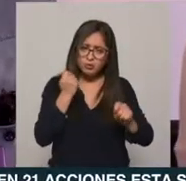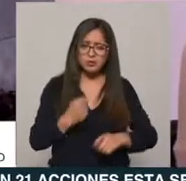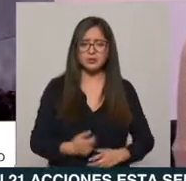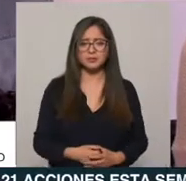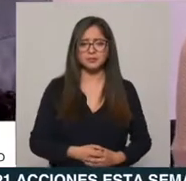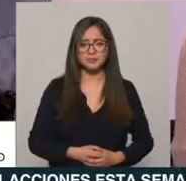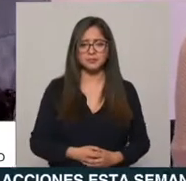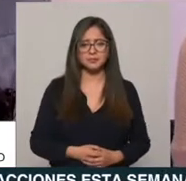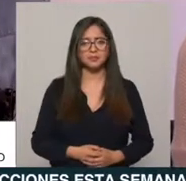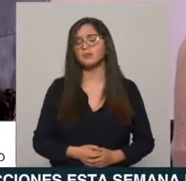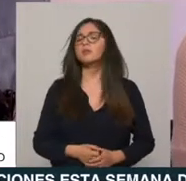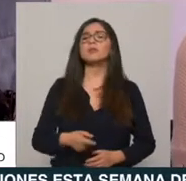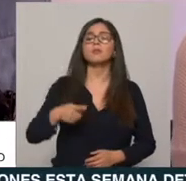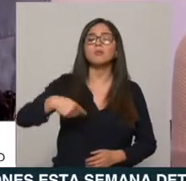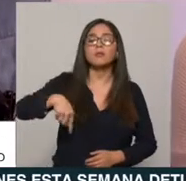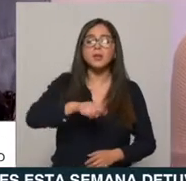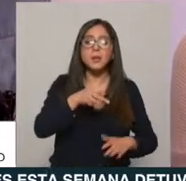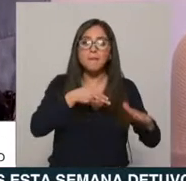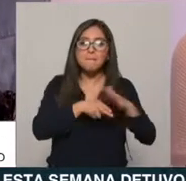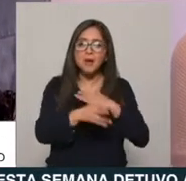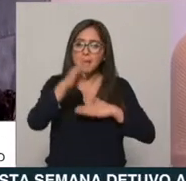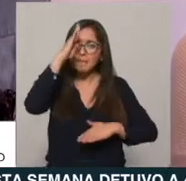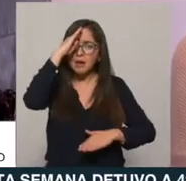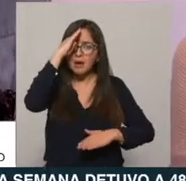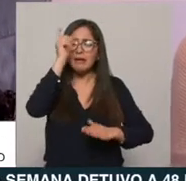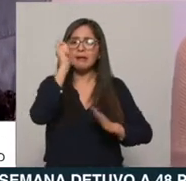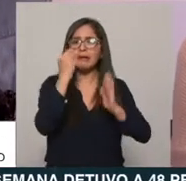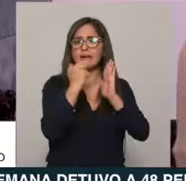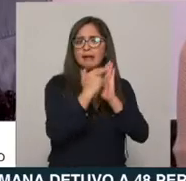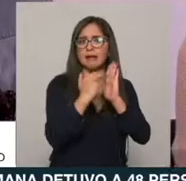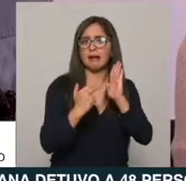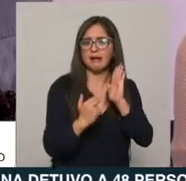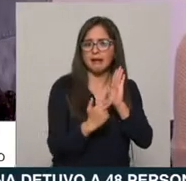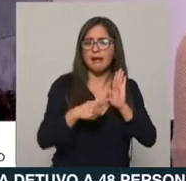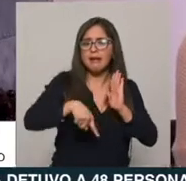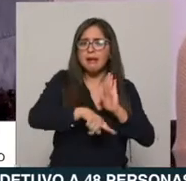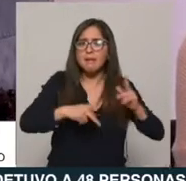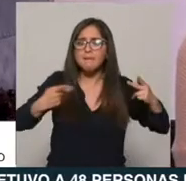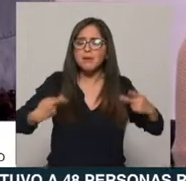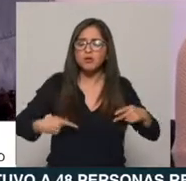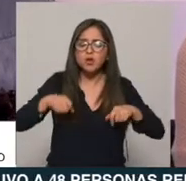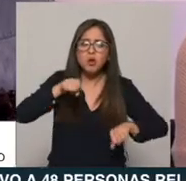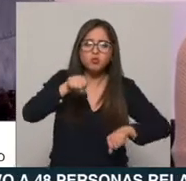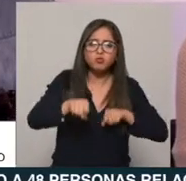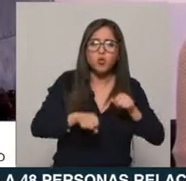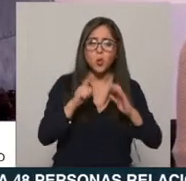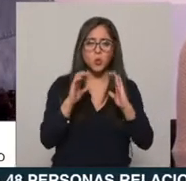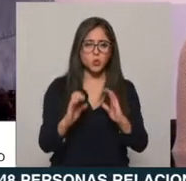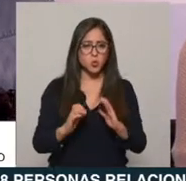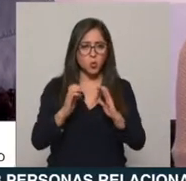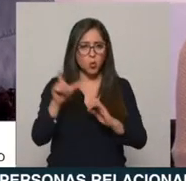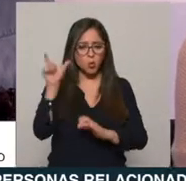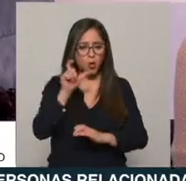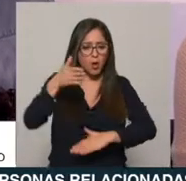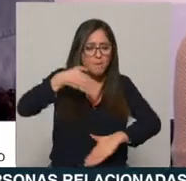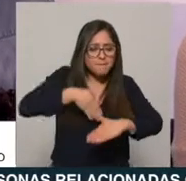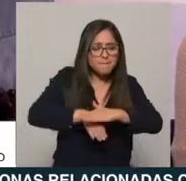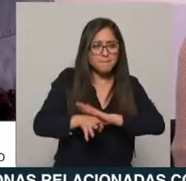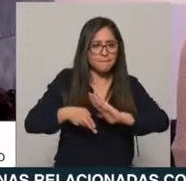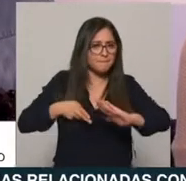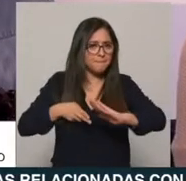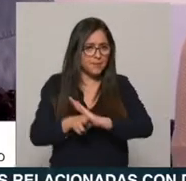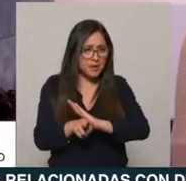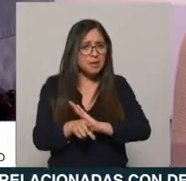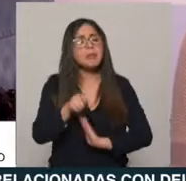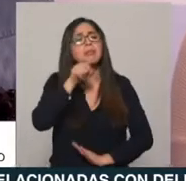sacar las medidas para que los usuarios de bicicletas sean muy cuidadosos cuando ingresen sus bicicletas y de igual